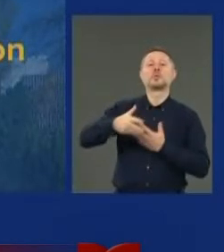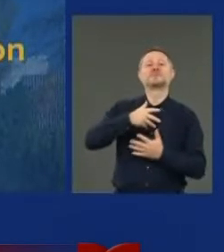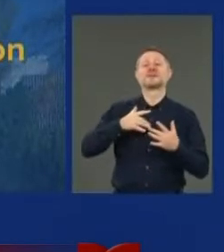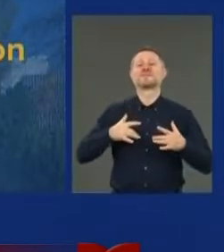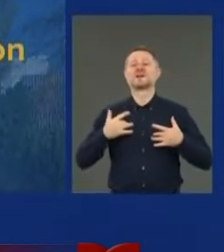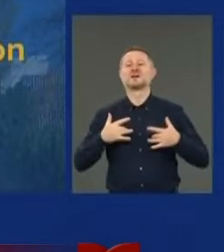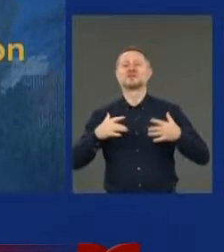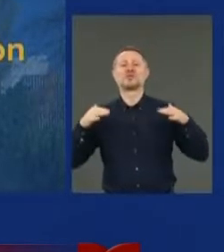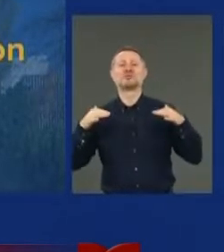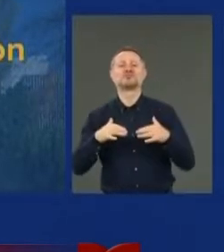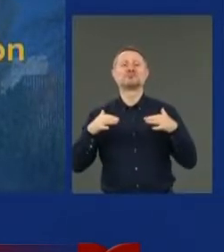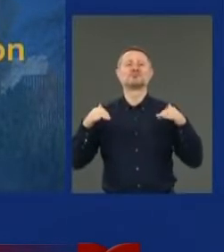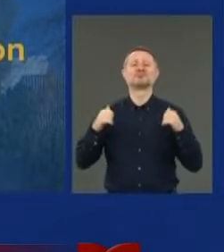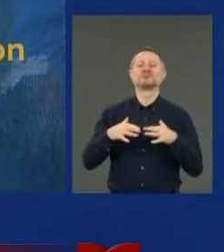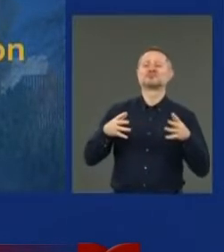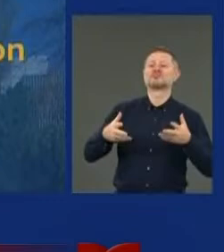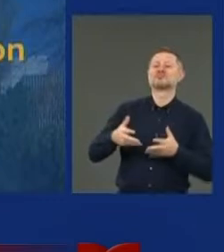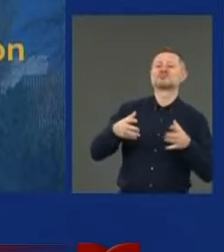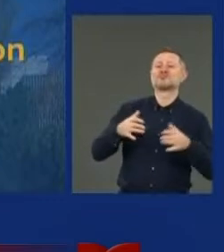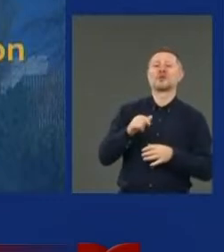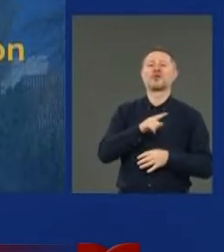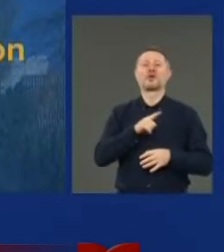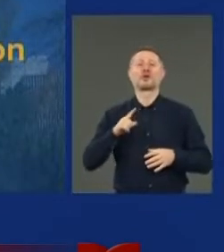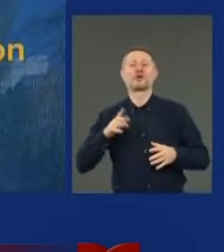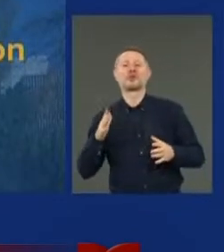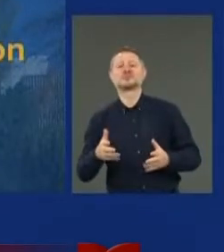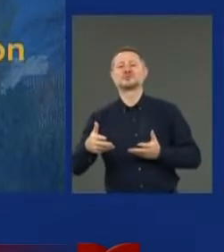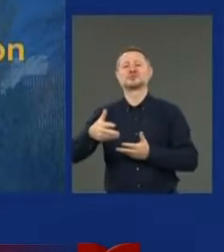y también donde se llevaban